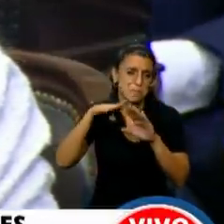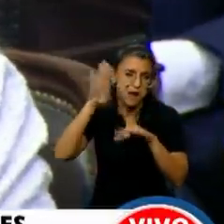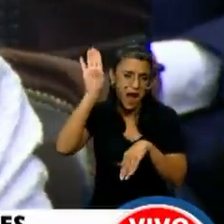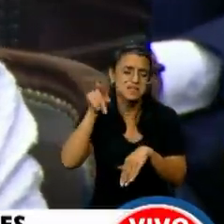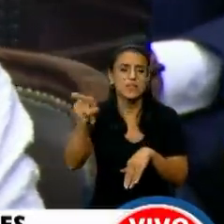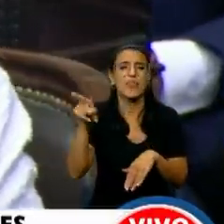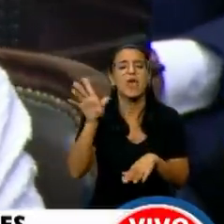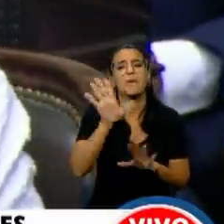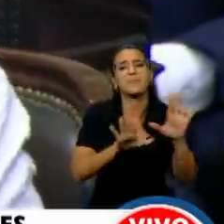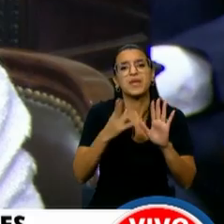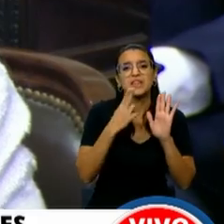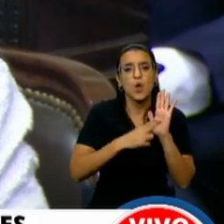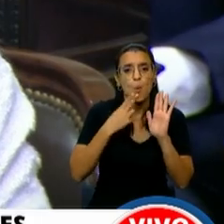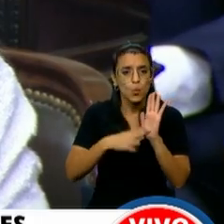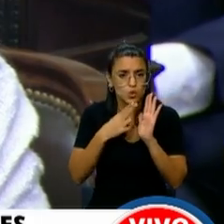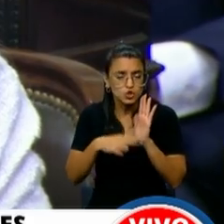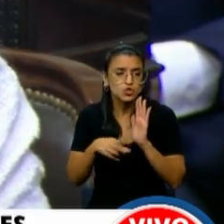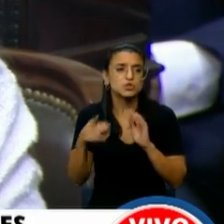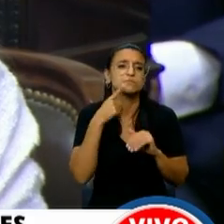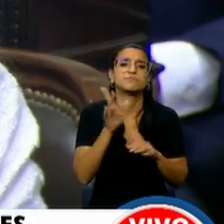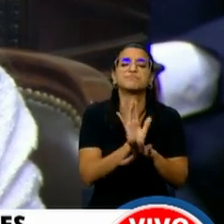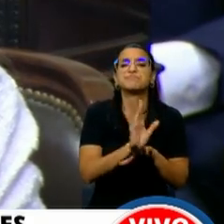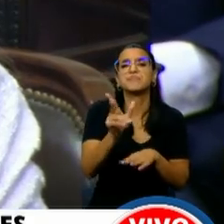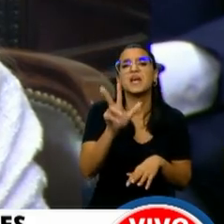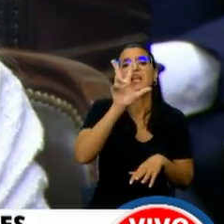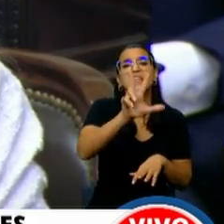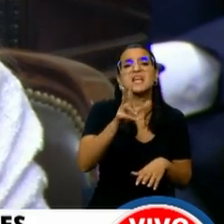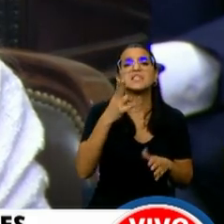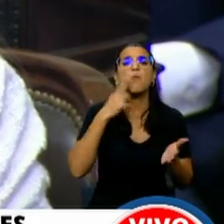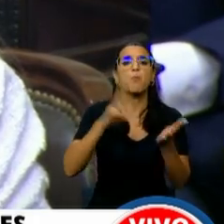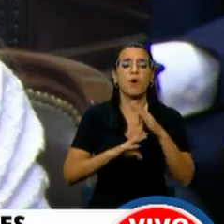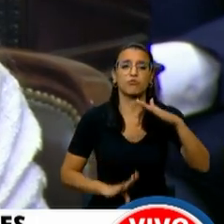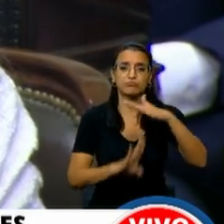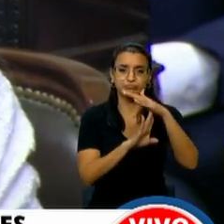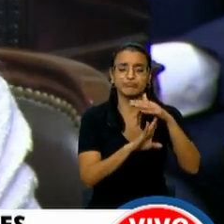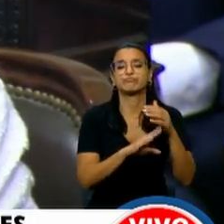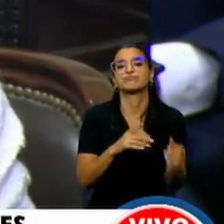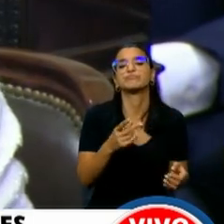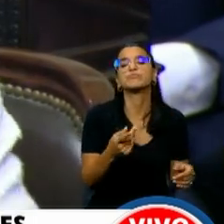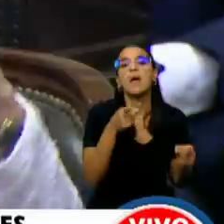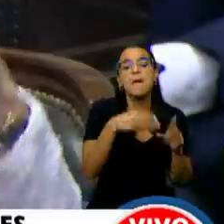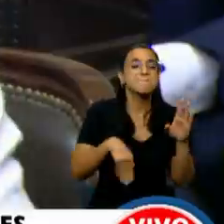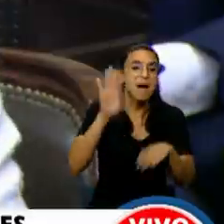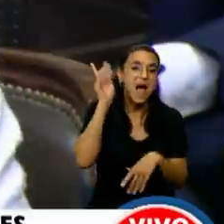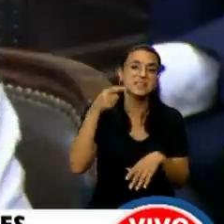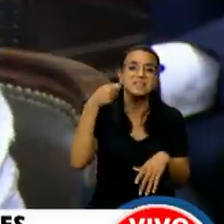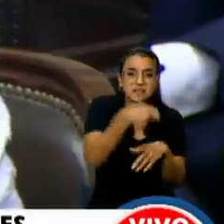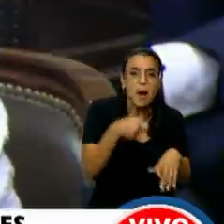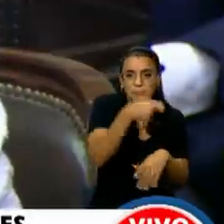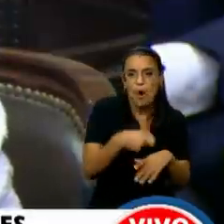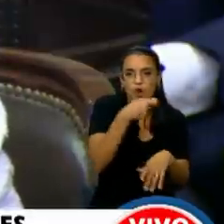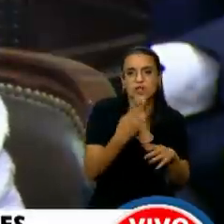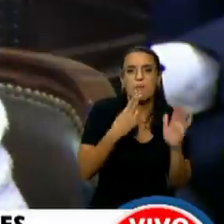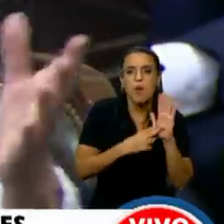de nuestra estructura tributaria está constituida por tres impuestos y el impuesto que más aporta en esa